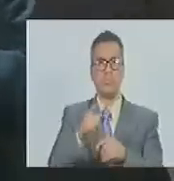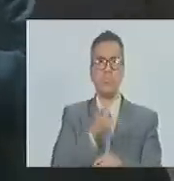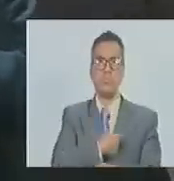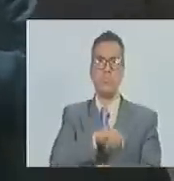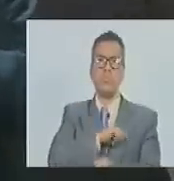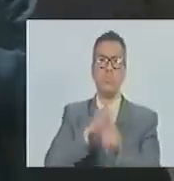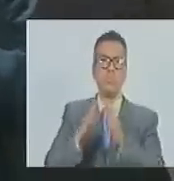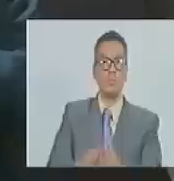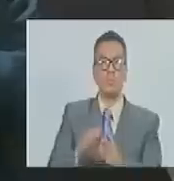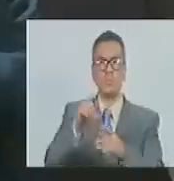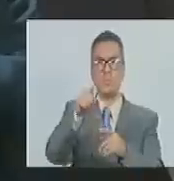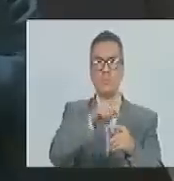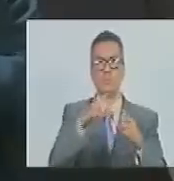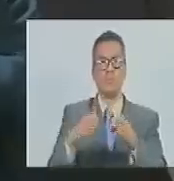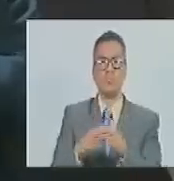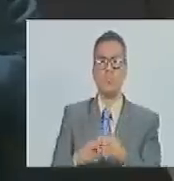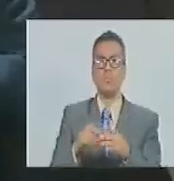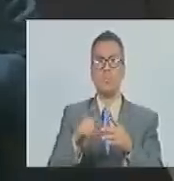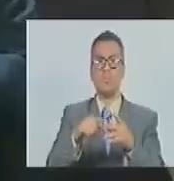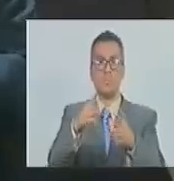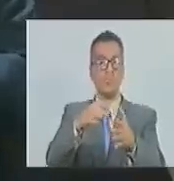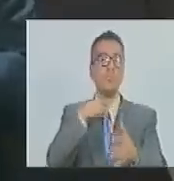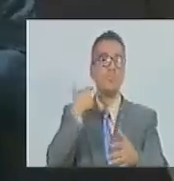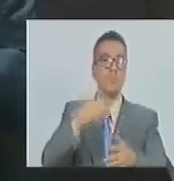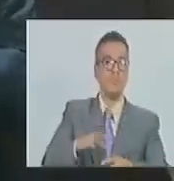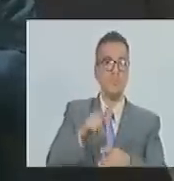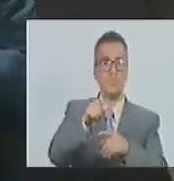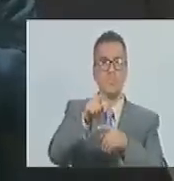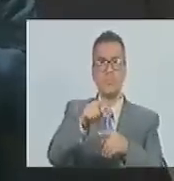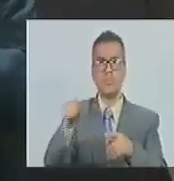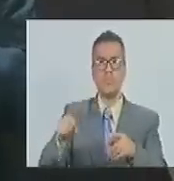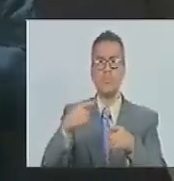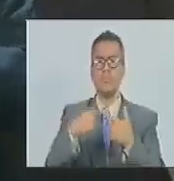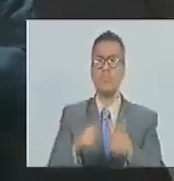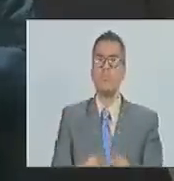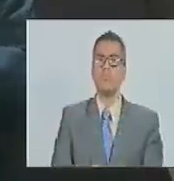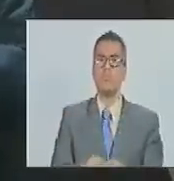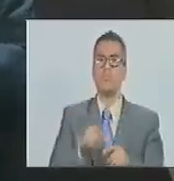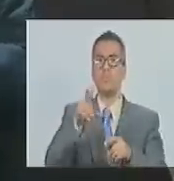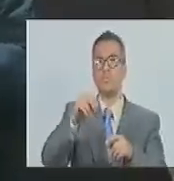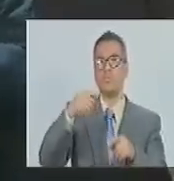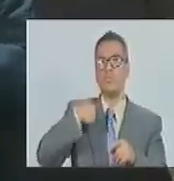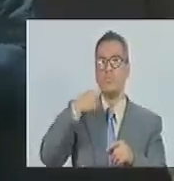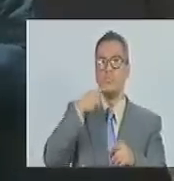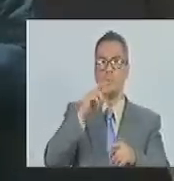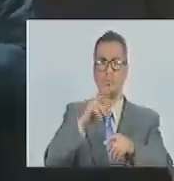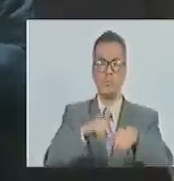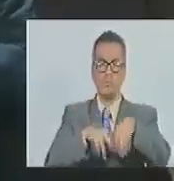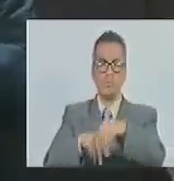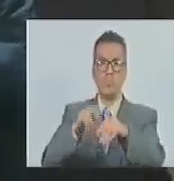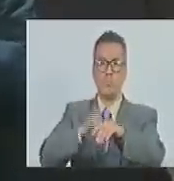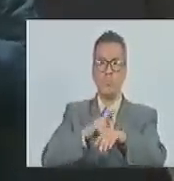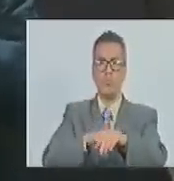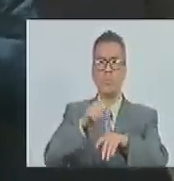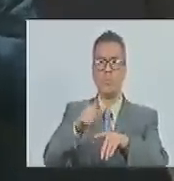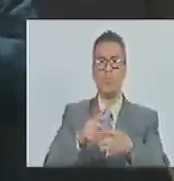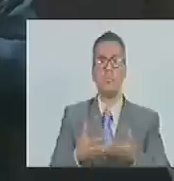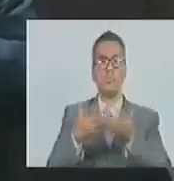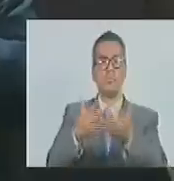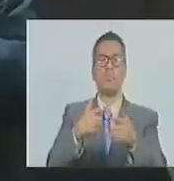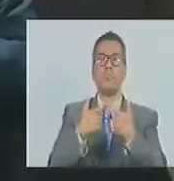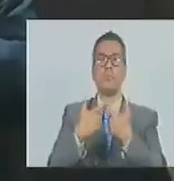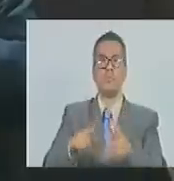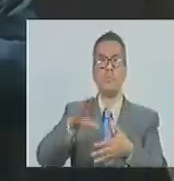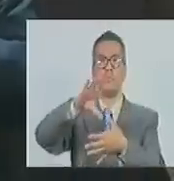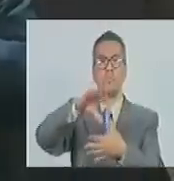españoles y canarios, contad con la muerte aún siendo indiferente, si no obras activamente en obsequio a la libertad de